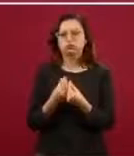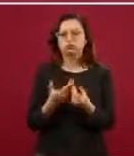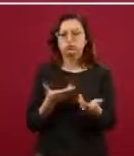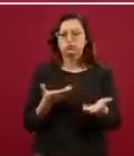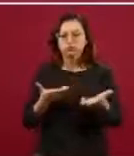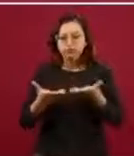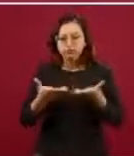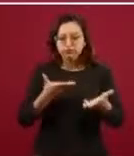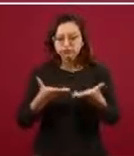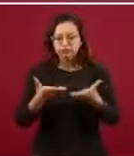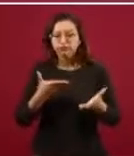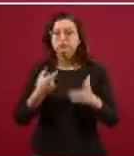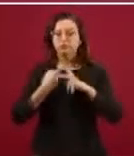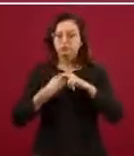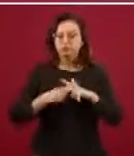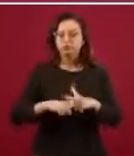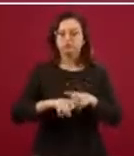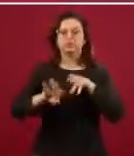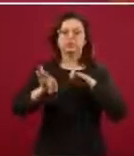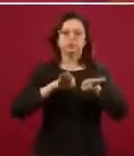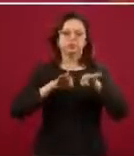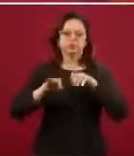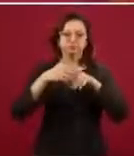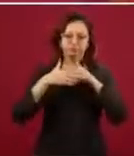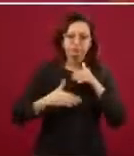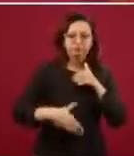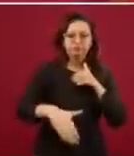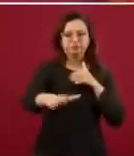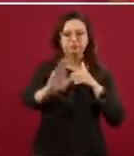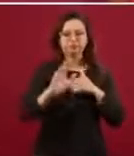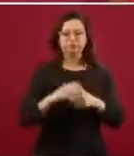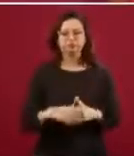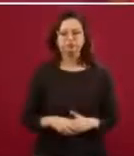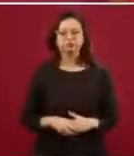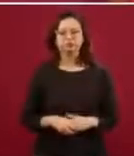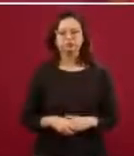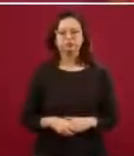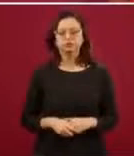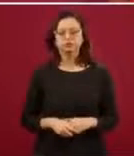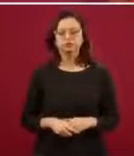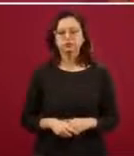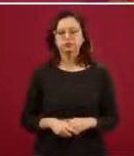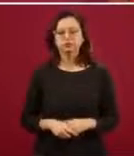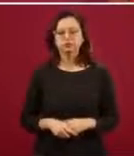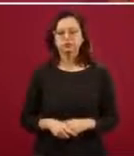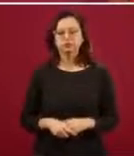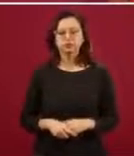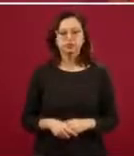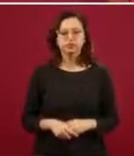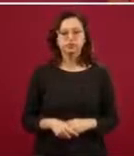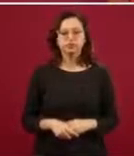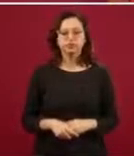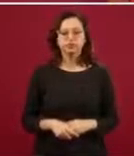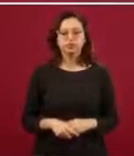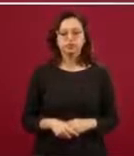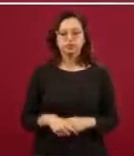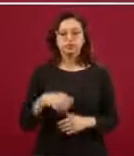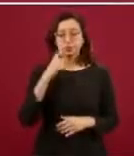ejecución del tratado, que pueda entrar